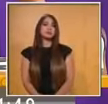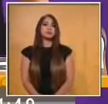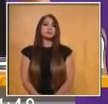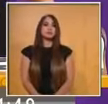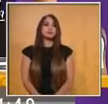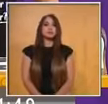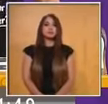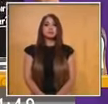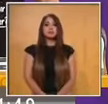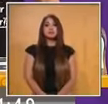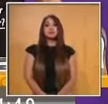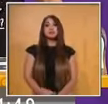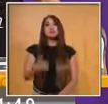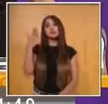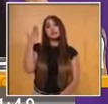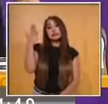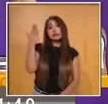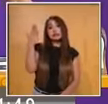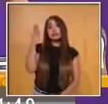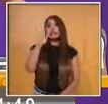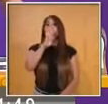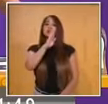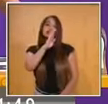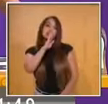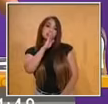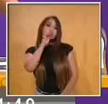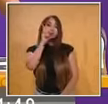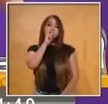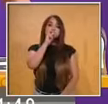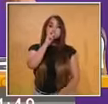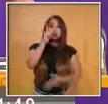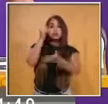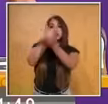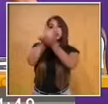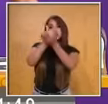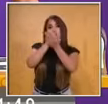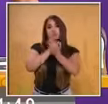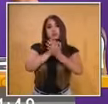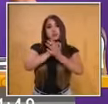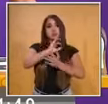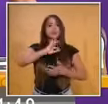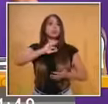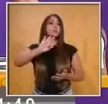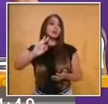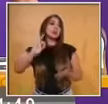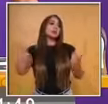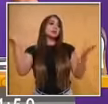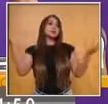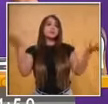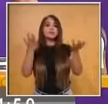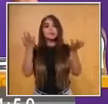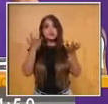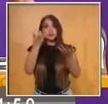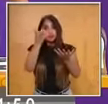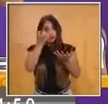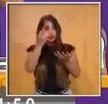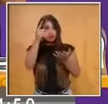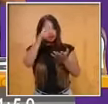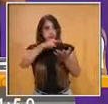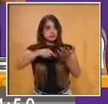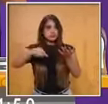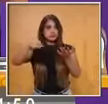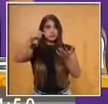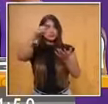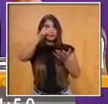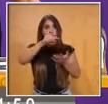Pídele a mamá o a papá que te ayuden a poder elaborar este círculo, sobre todo la espiral, porque vas a batallar